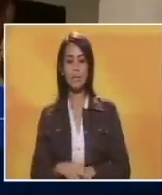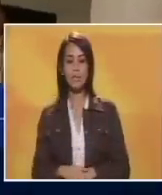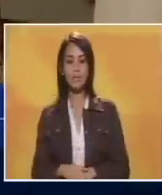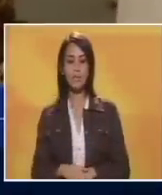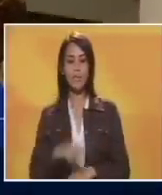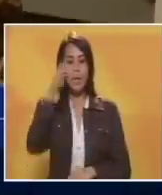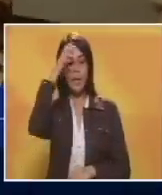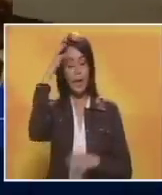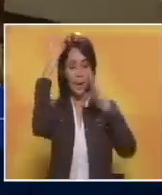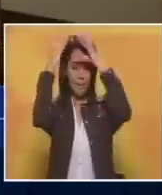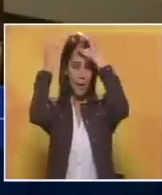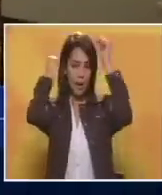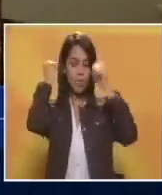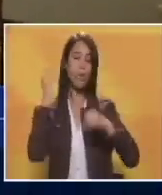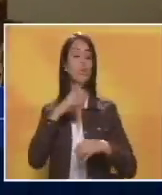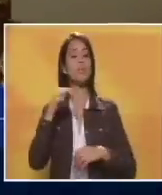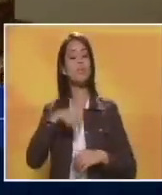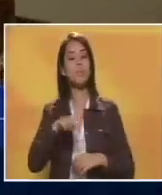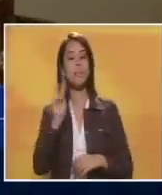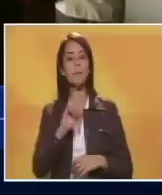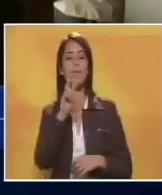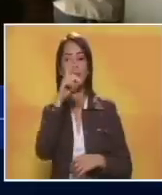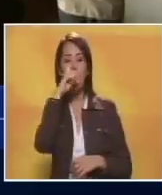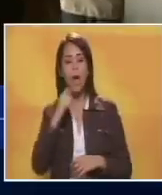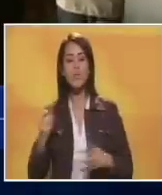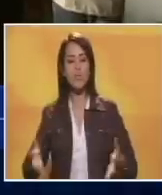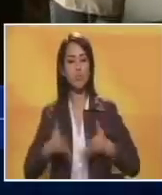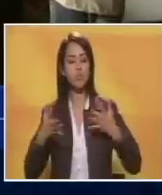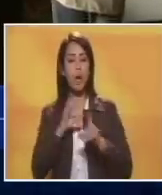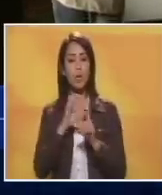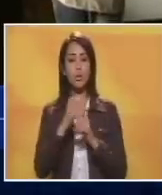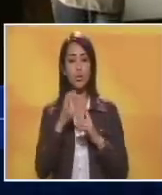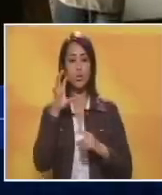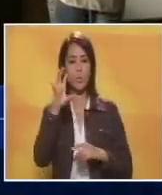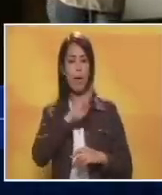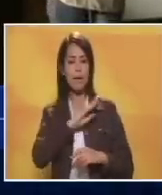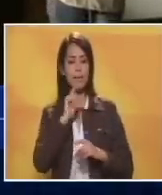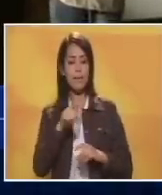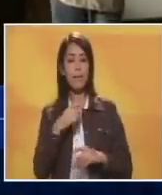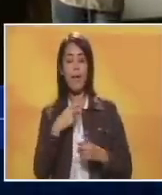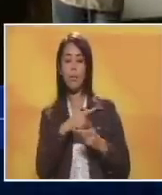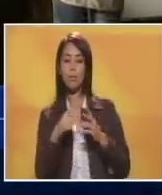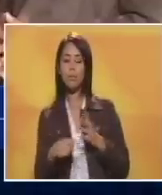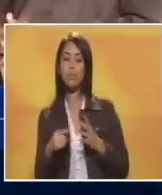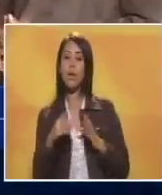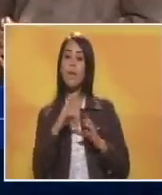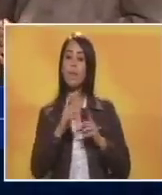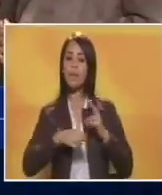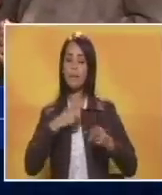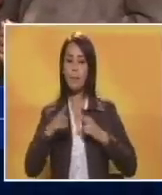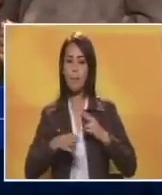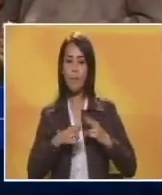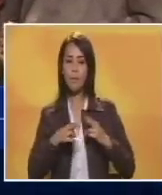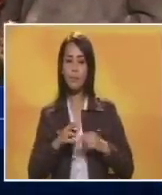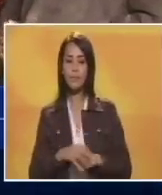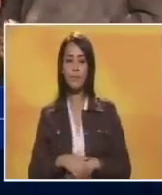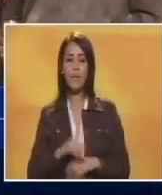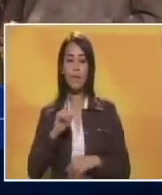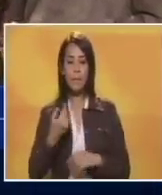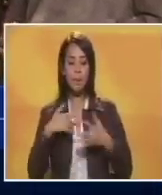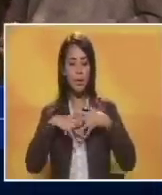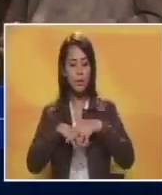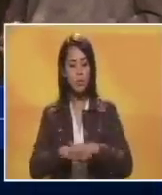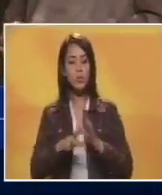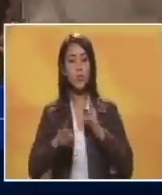embajador de Indonesia en Venezuela destacó que tienen 2 años promoviendo la cultura de su país en distintos medios de transporte terrestre y sostuvo que la inclusión